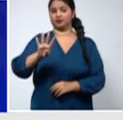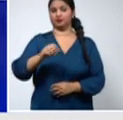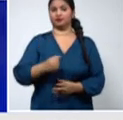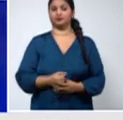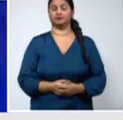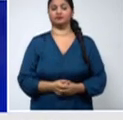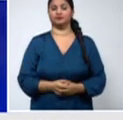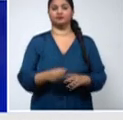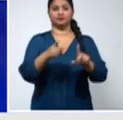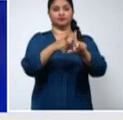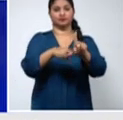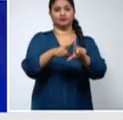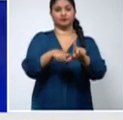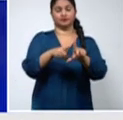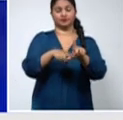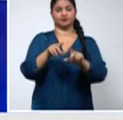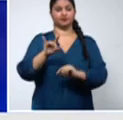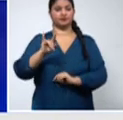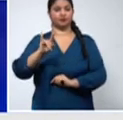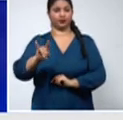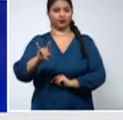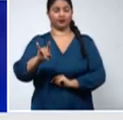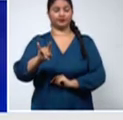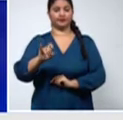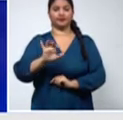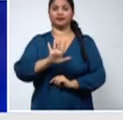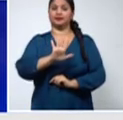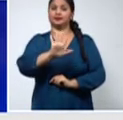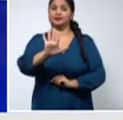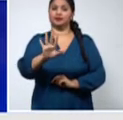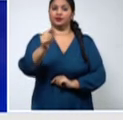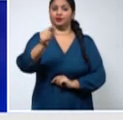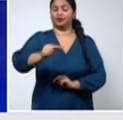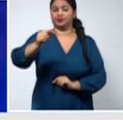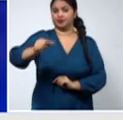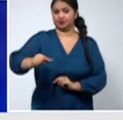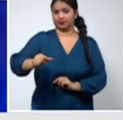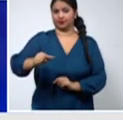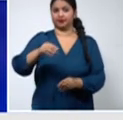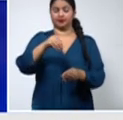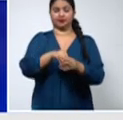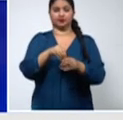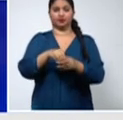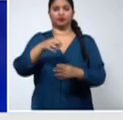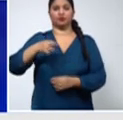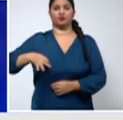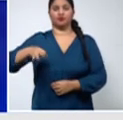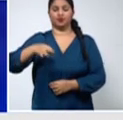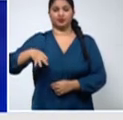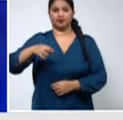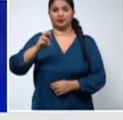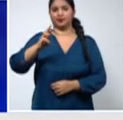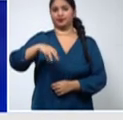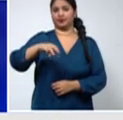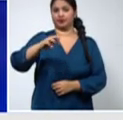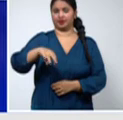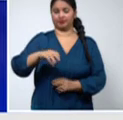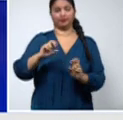Regla 9 y se diagnostican 5 pacientes autóctonos del municipio de Marianao.